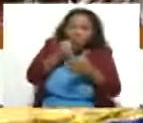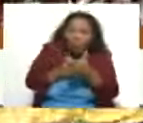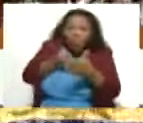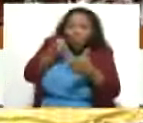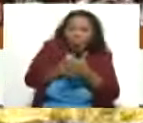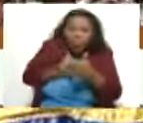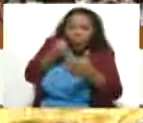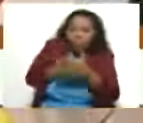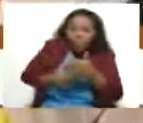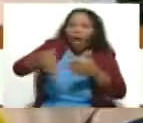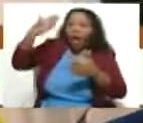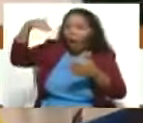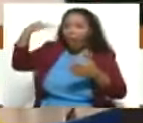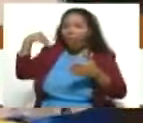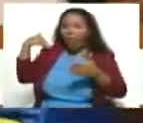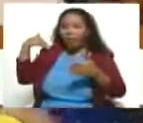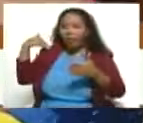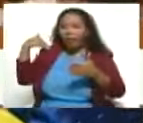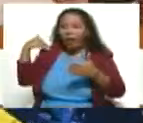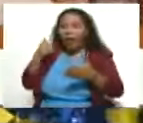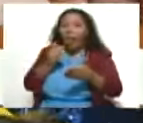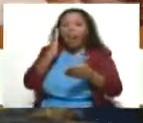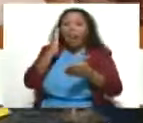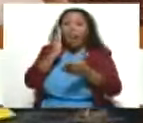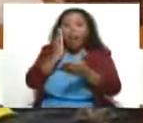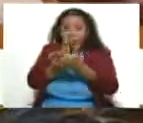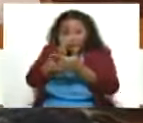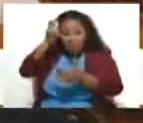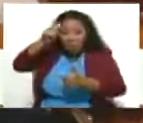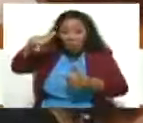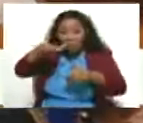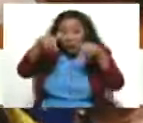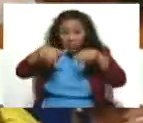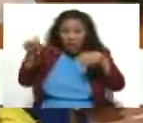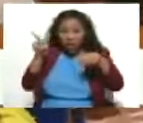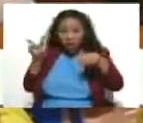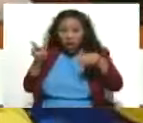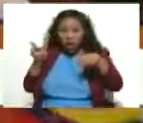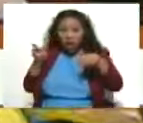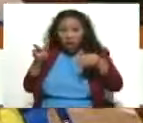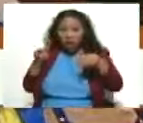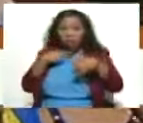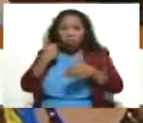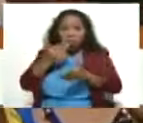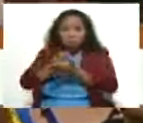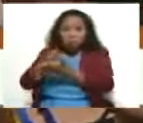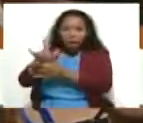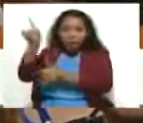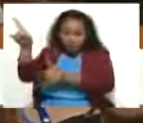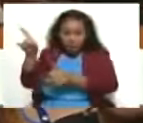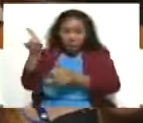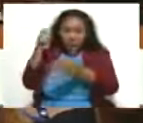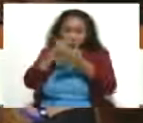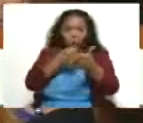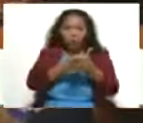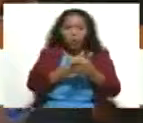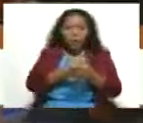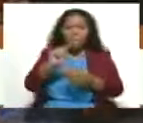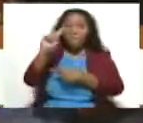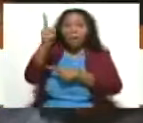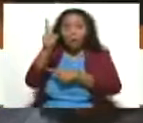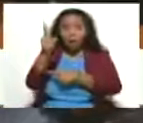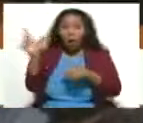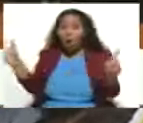Luchando. Más de la mitad de la población se perdió en esa lucha. Primero en la